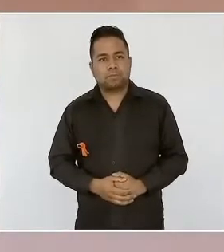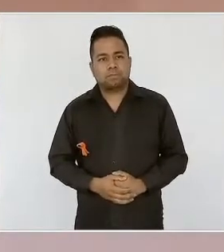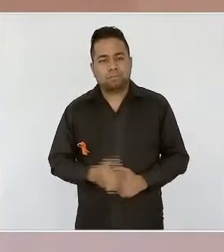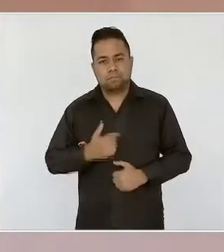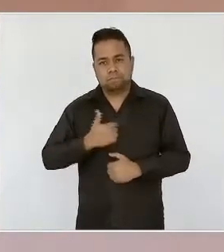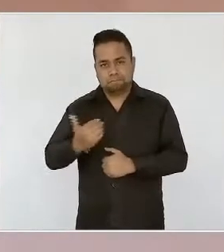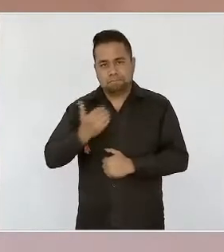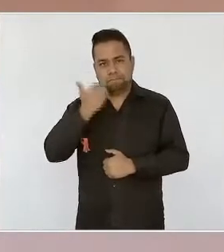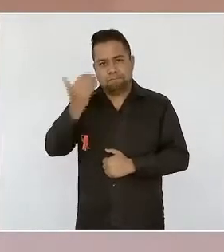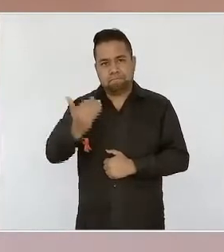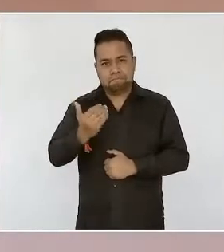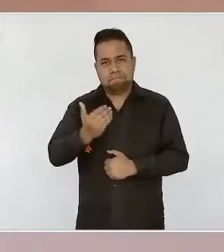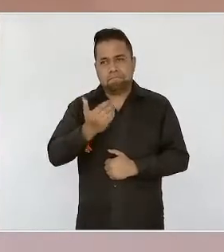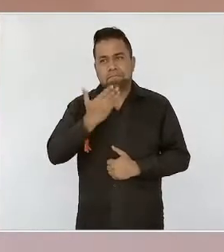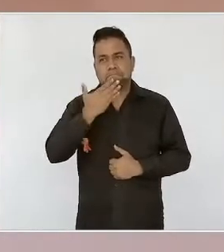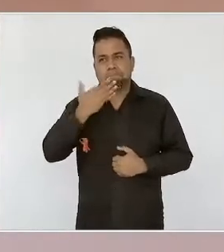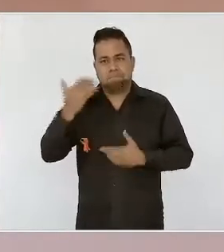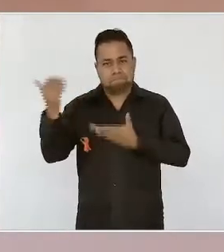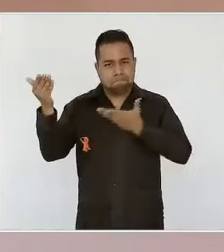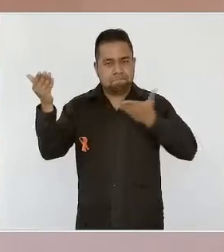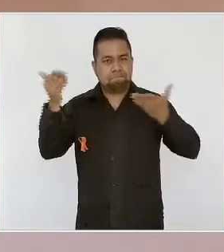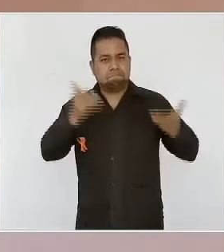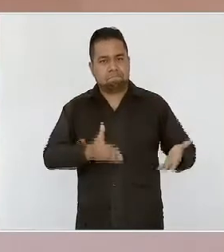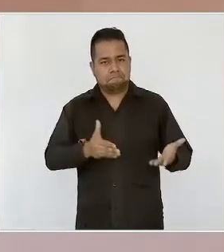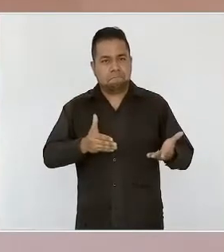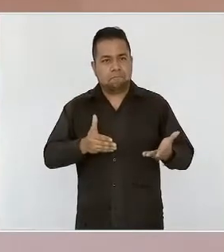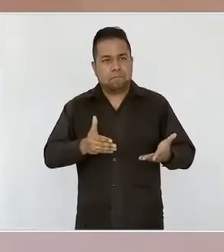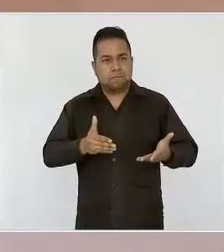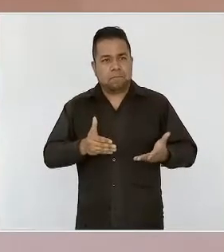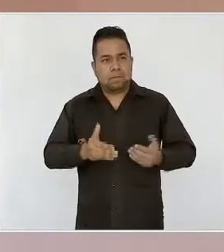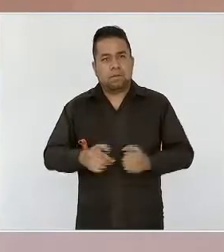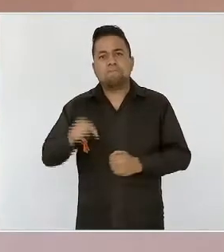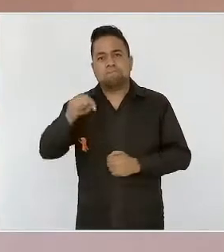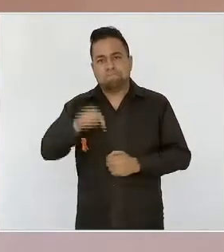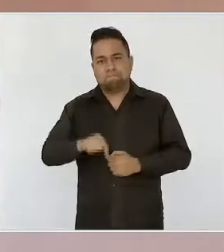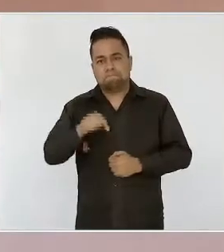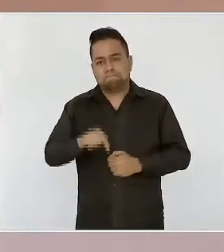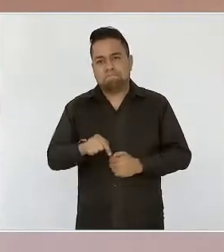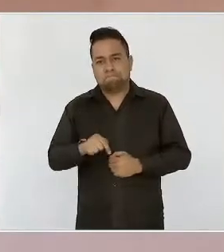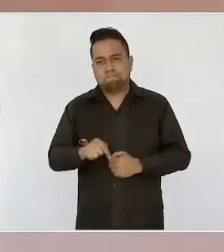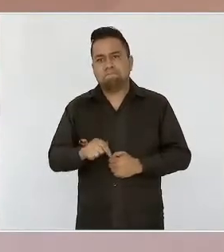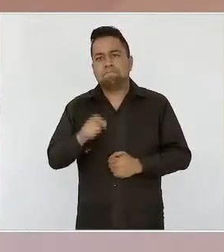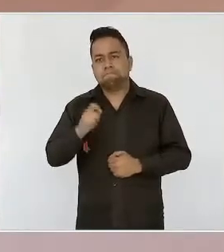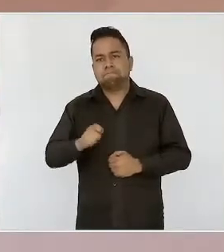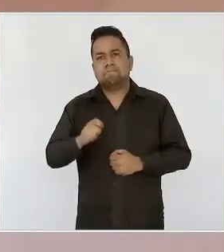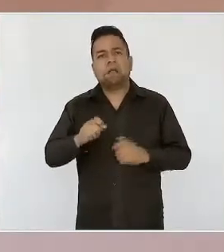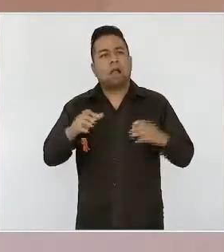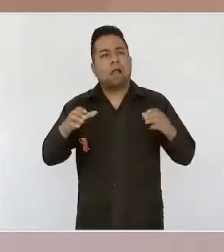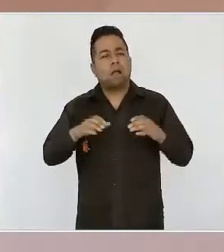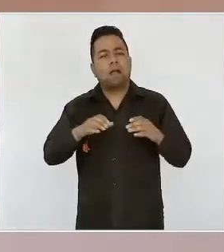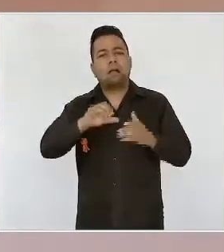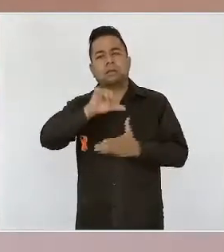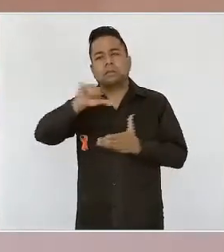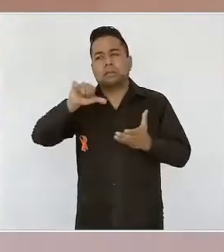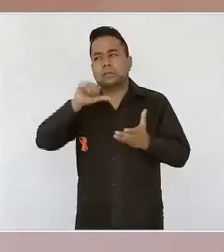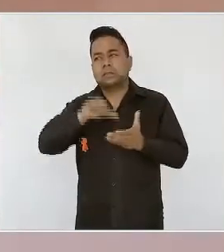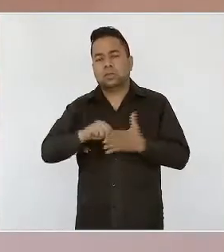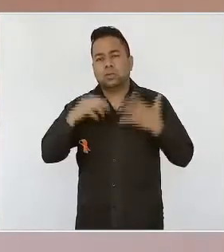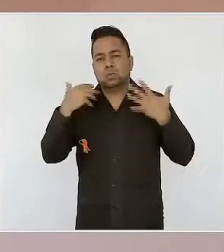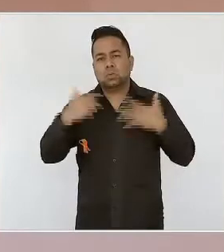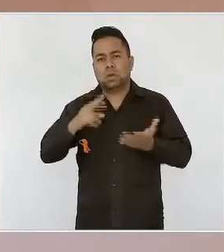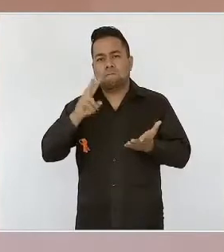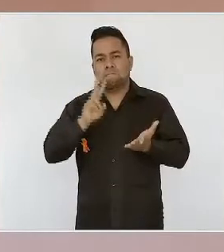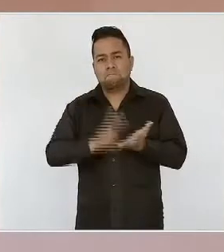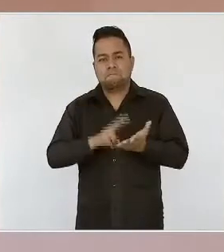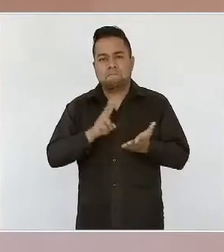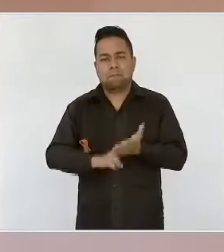Quiero darles la más cordial bienvenida a este centro histórico de Oaxaca, que